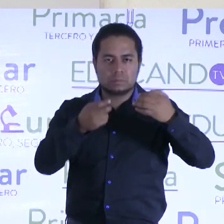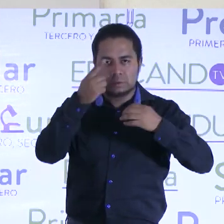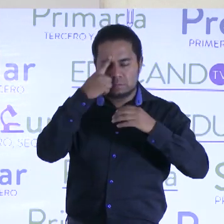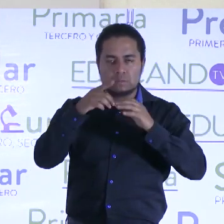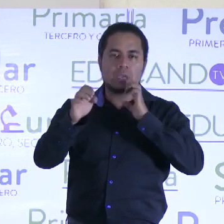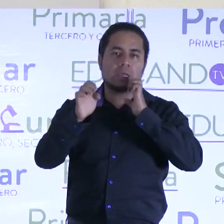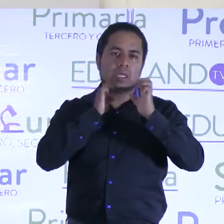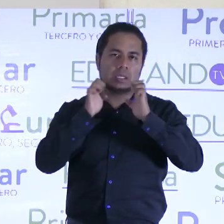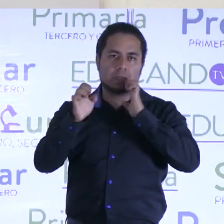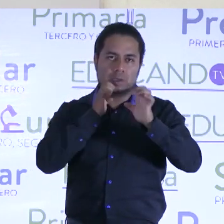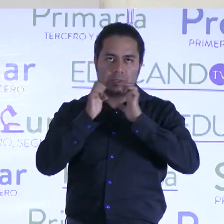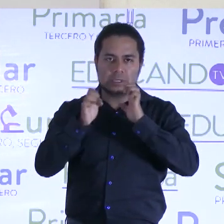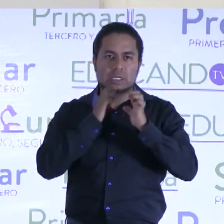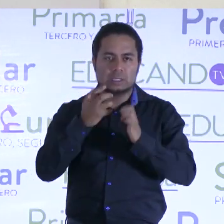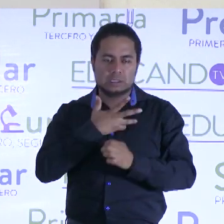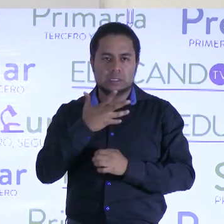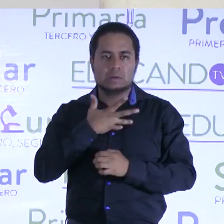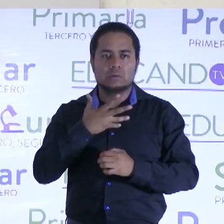de la entrevista.